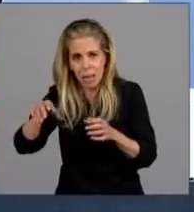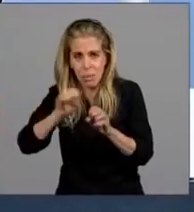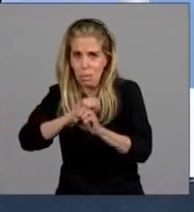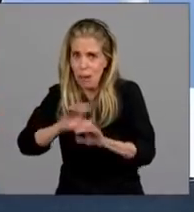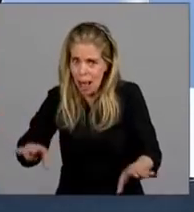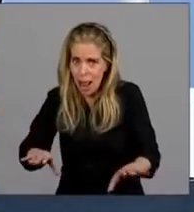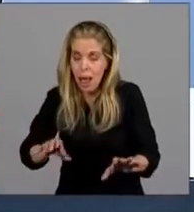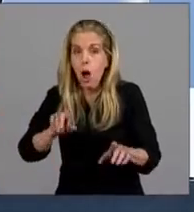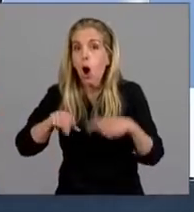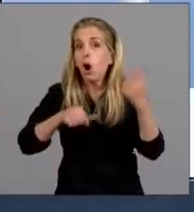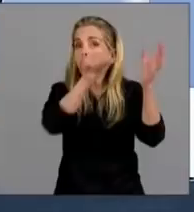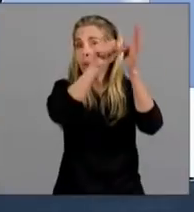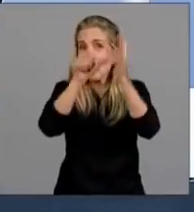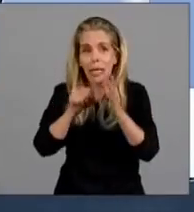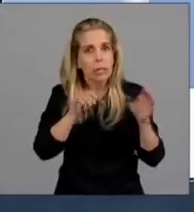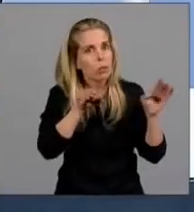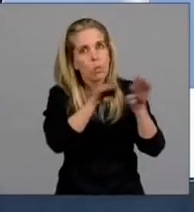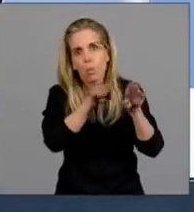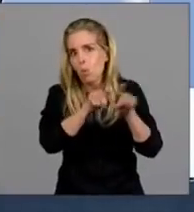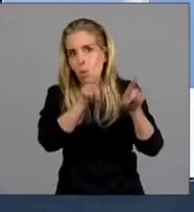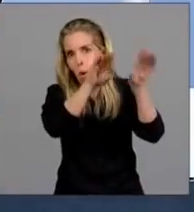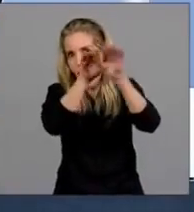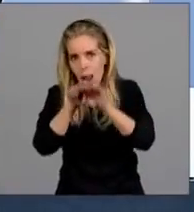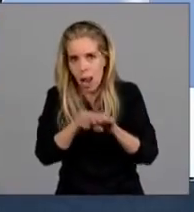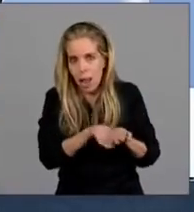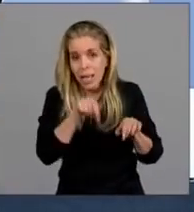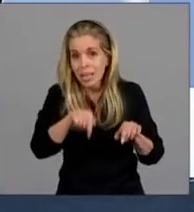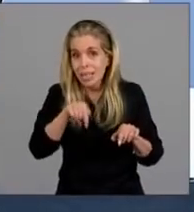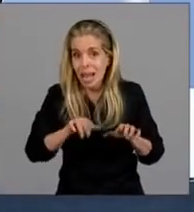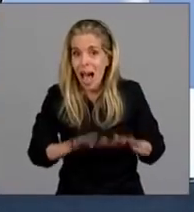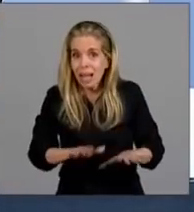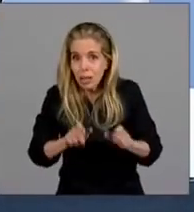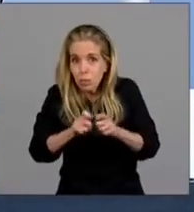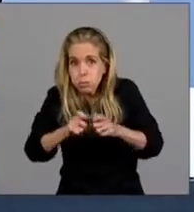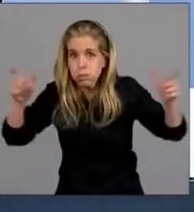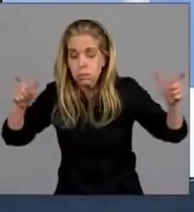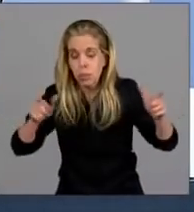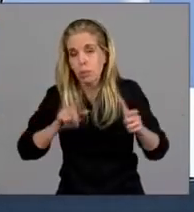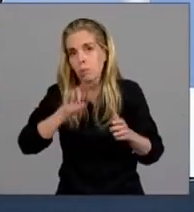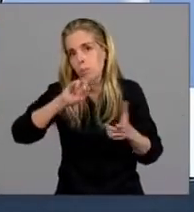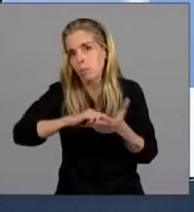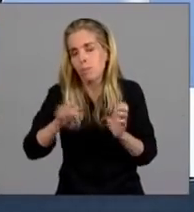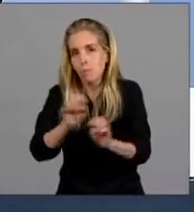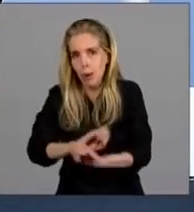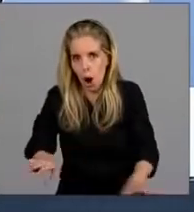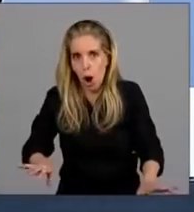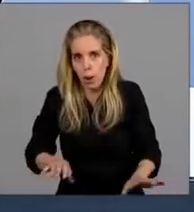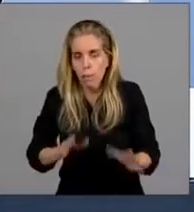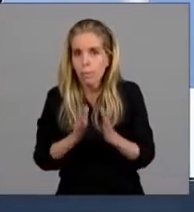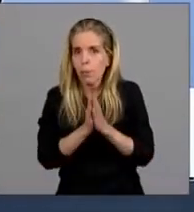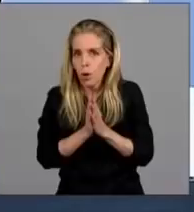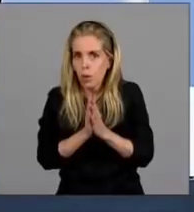si esto sigue y crece, en un momento tienen dificultades. Conciencia,